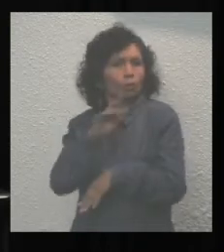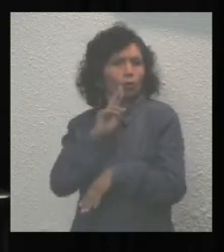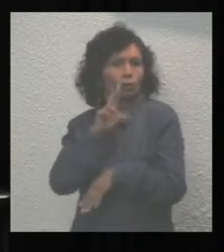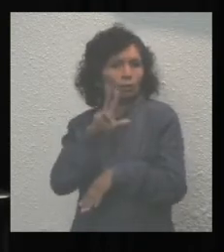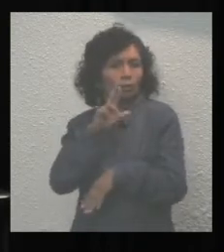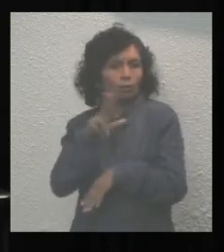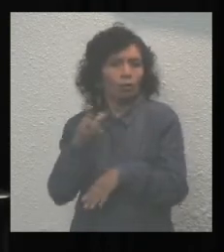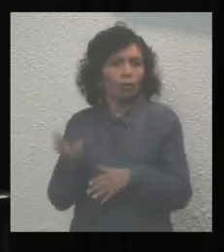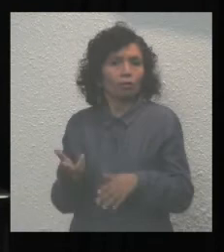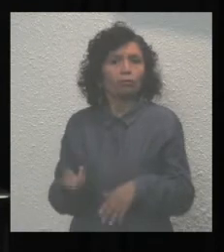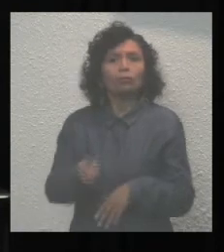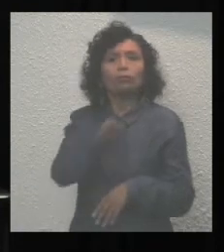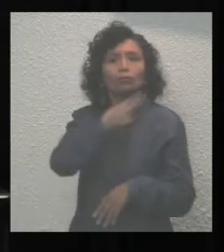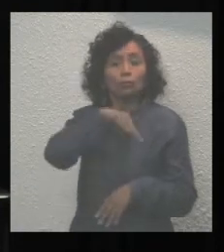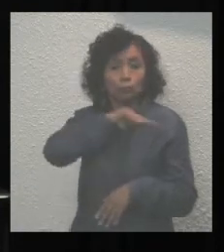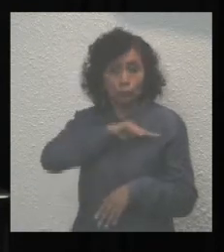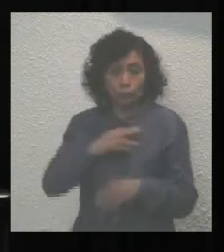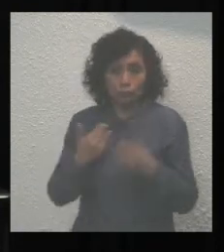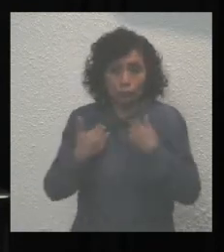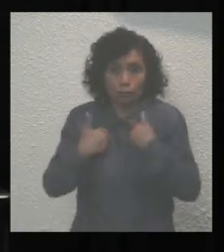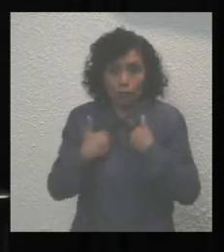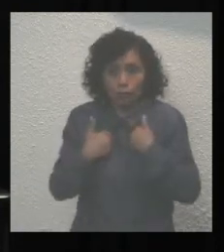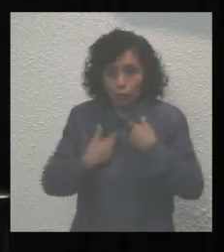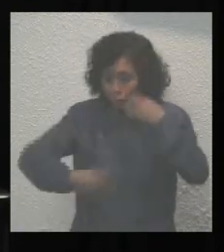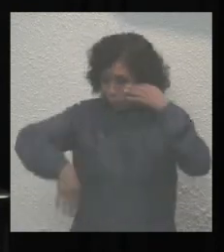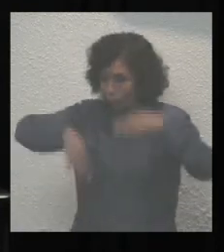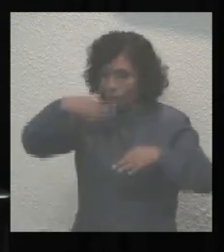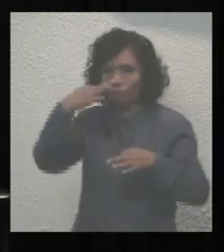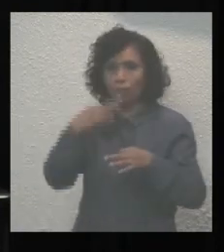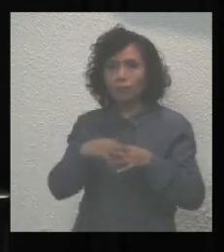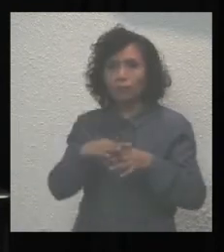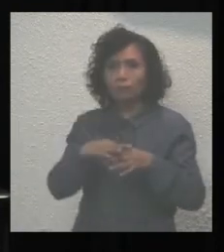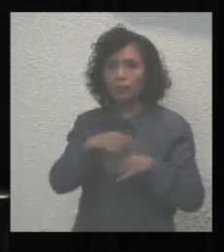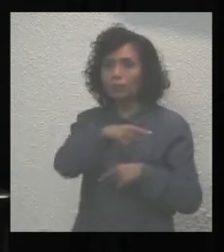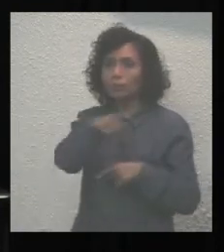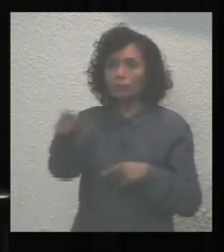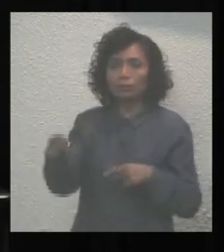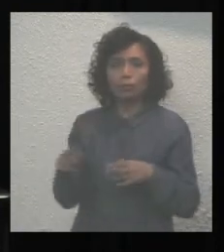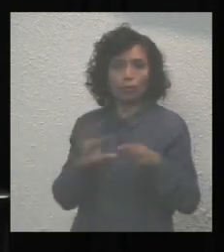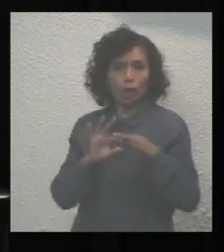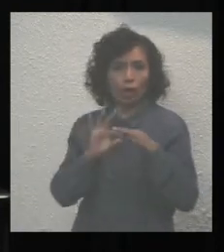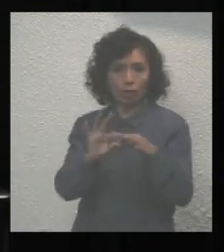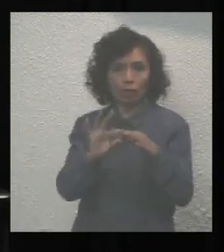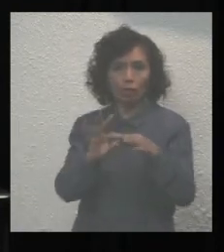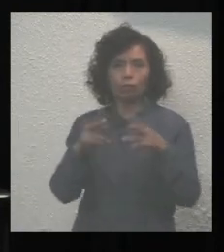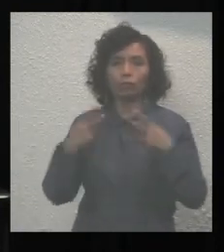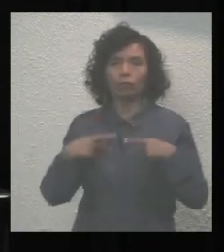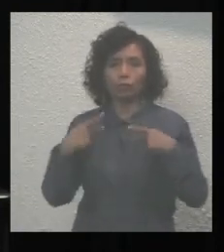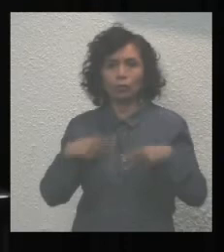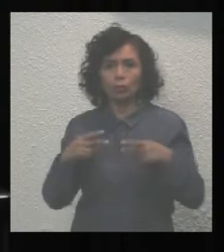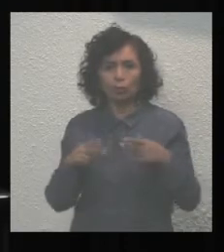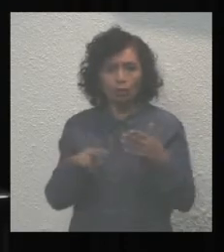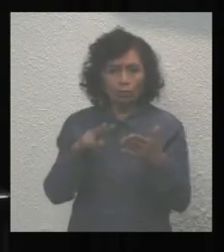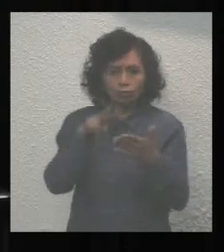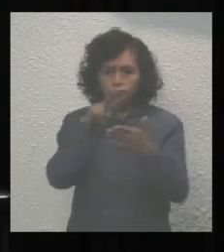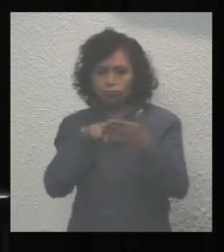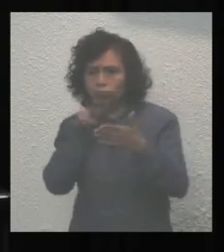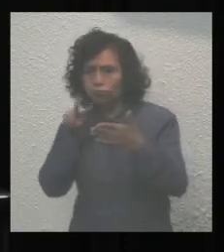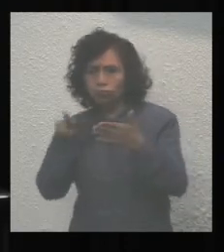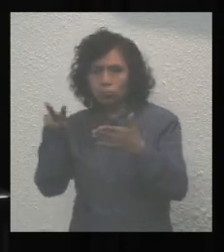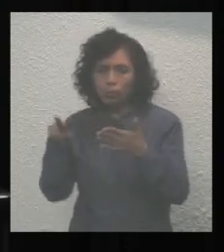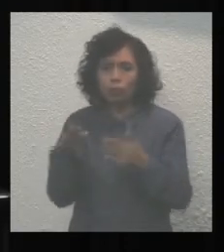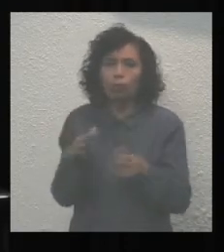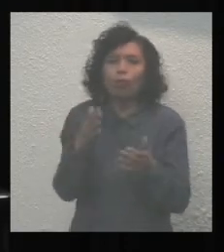nuestro compromiso es ser firmes aliados con la ciudadanía con una visión sensible ante las verdaderas necesidades